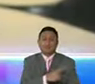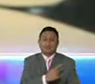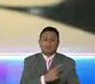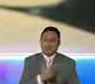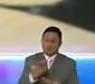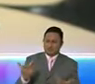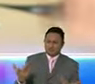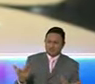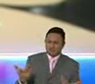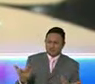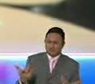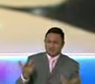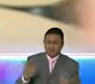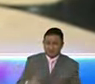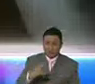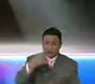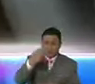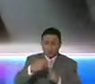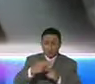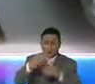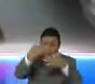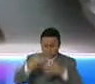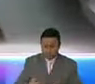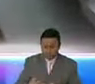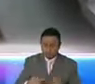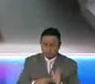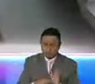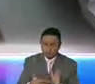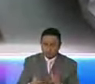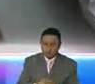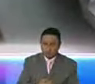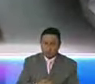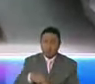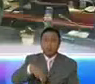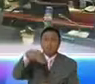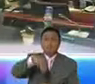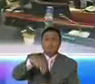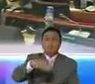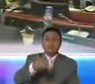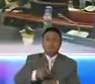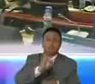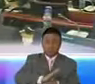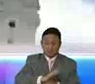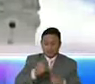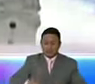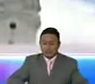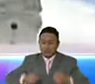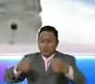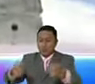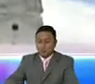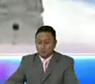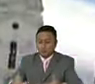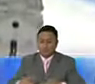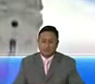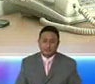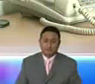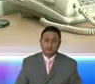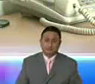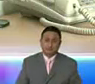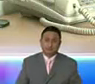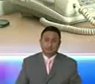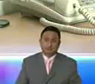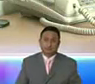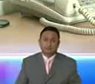dicen todavía no existe una lista oficial y que esta recién la presentarán este martes en la Asamblea Nacional y Presidencia de la República.